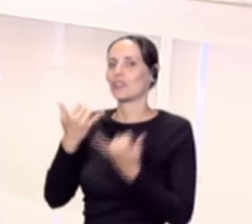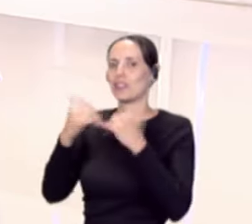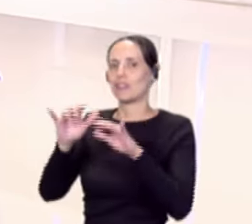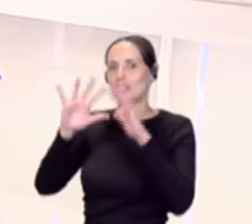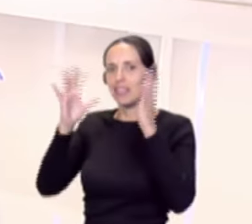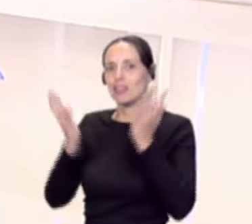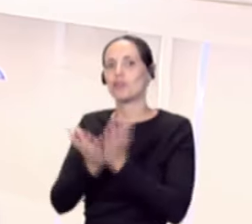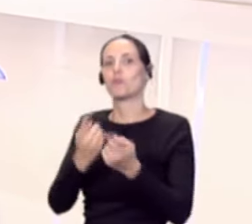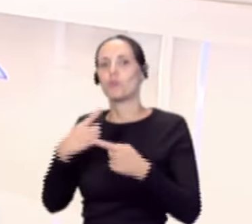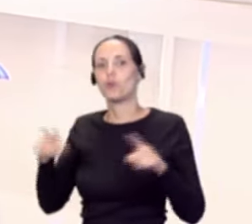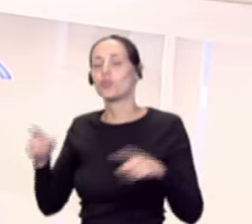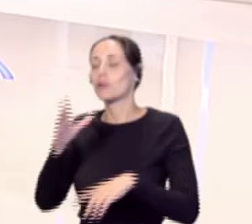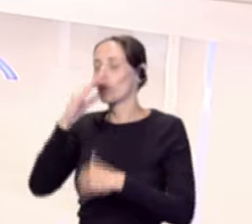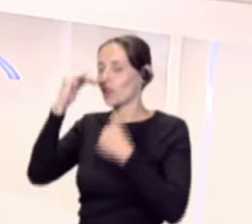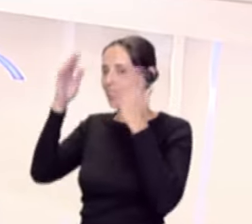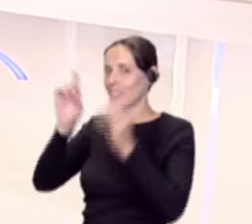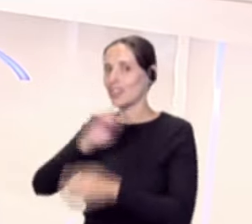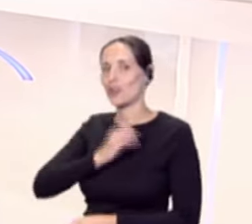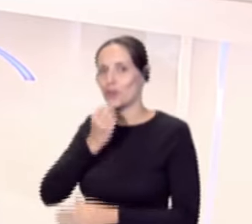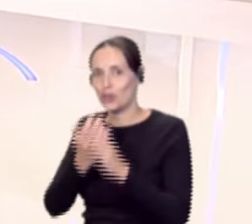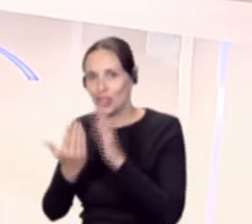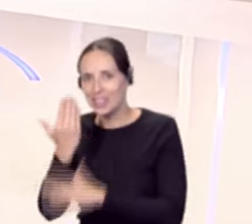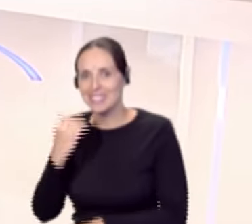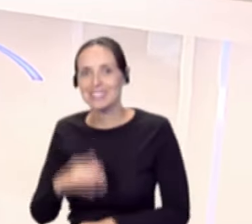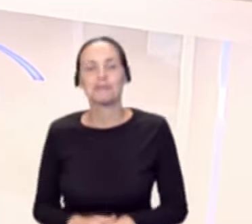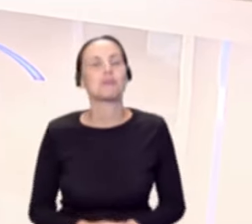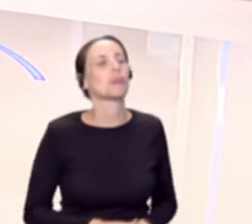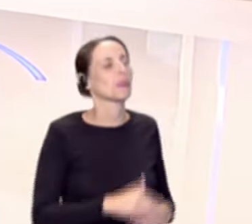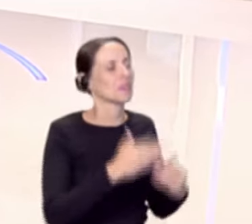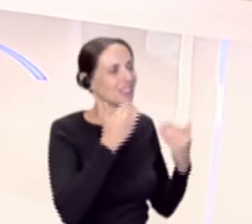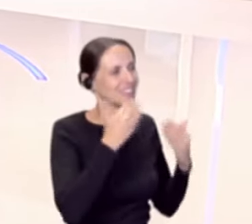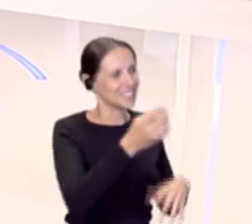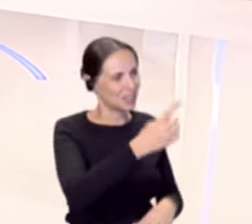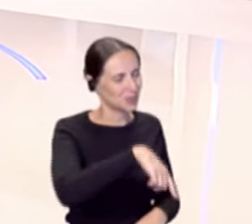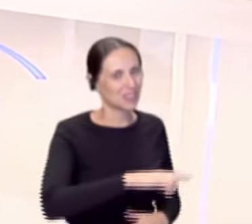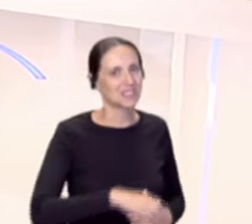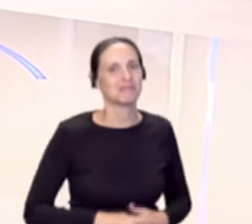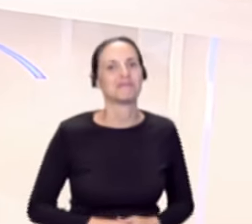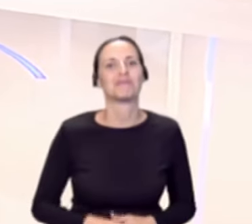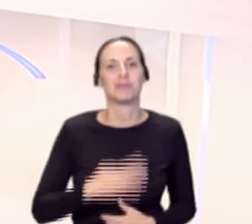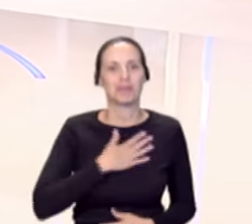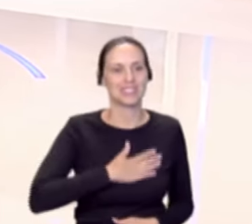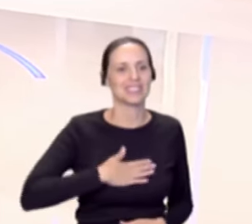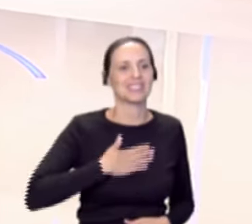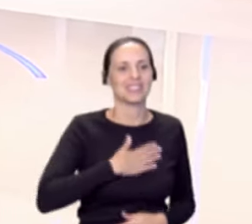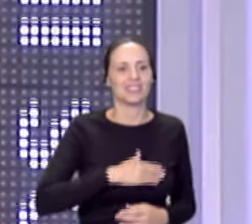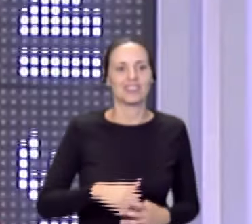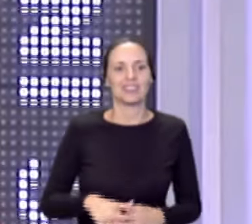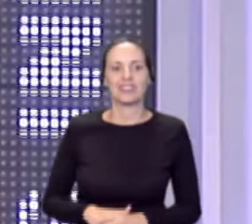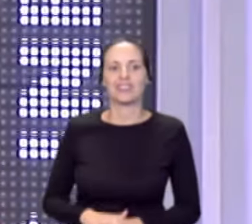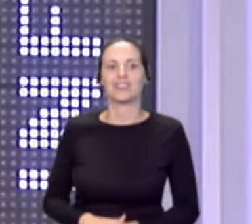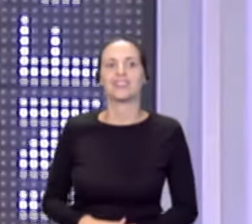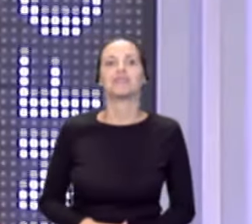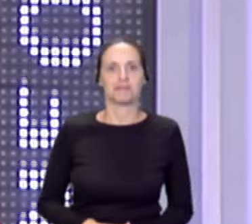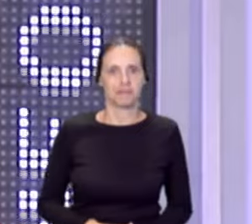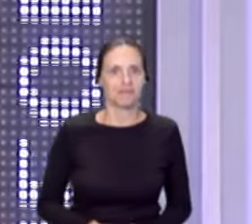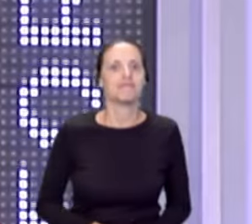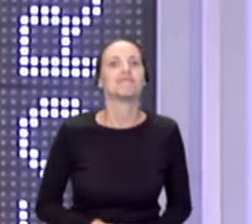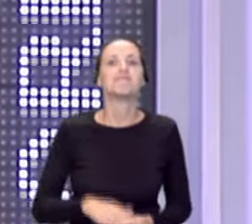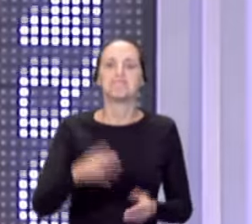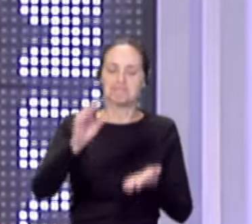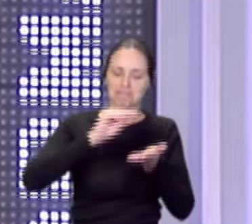Internacional de Música, por atendernos. Buenos días. Muchas gracias a ustedes. Un placer. Bueno, pues tomamos buena nota y